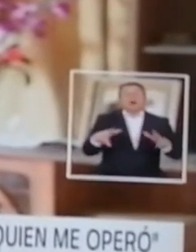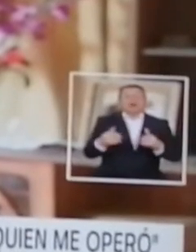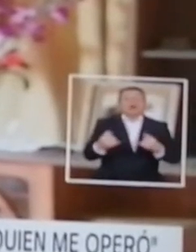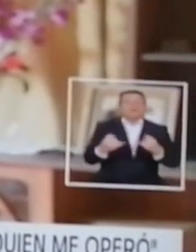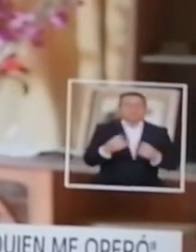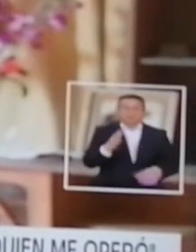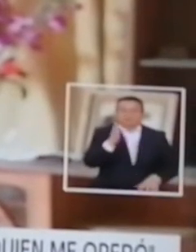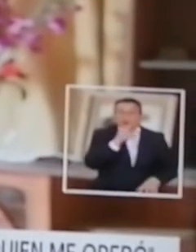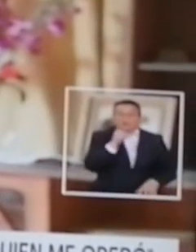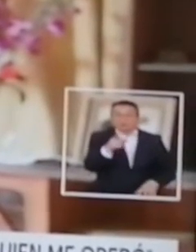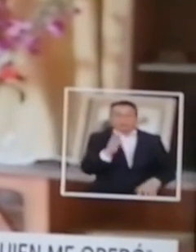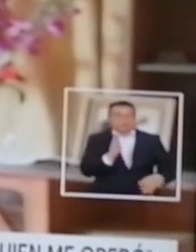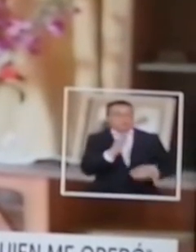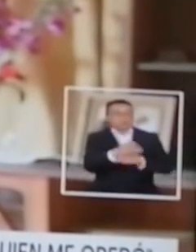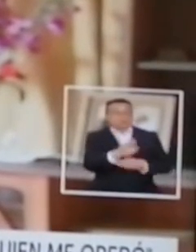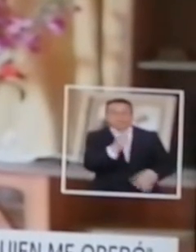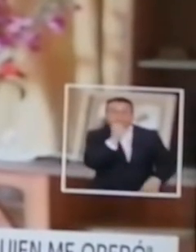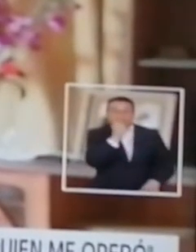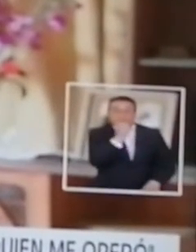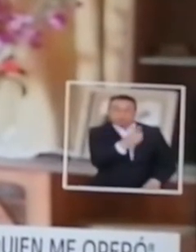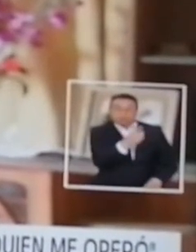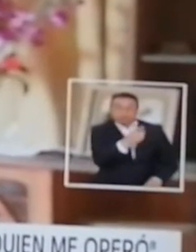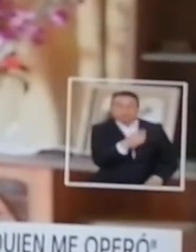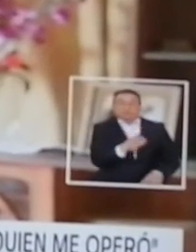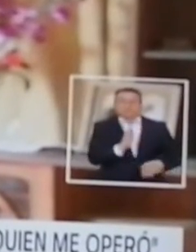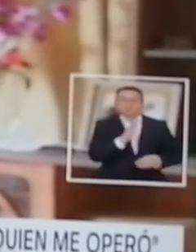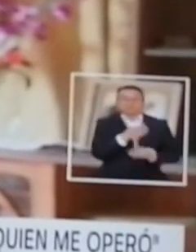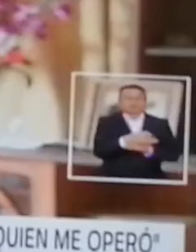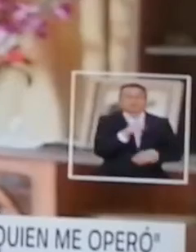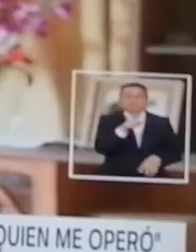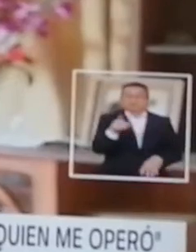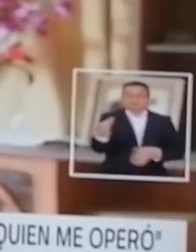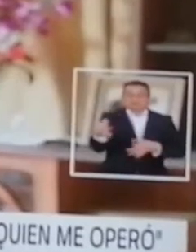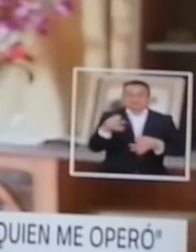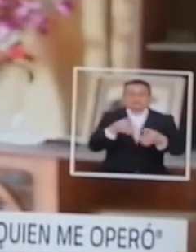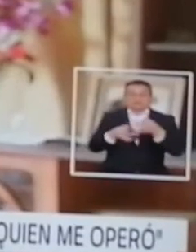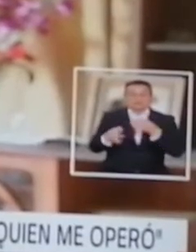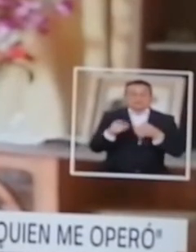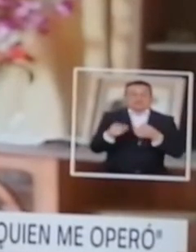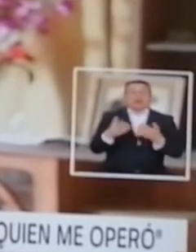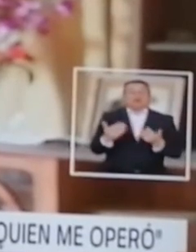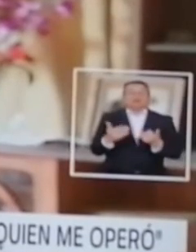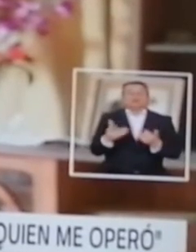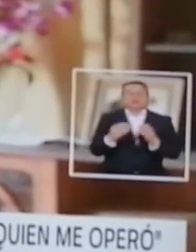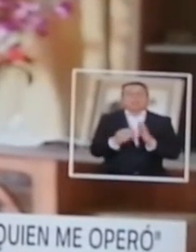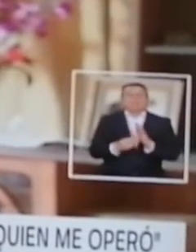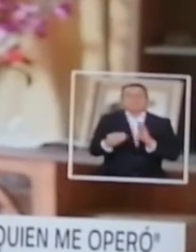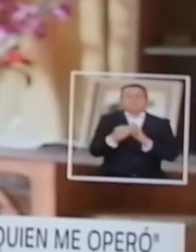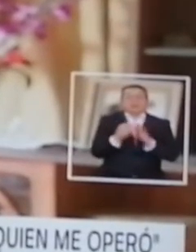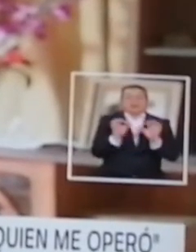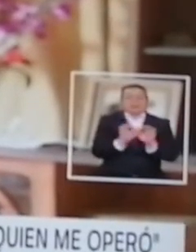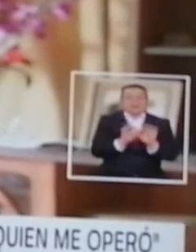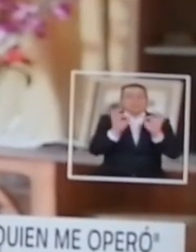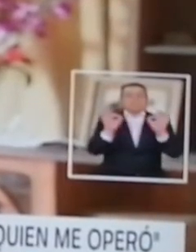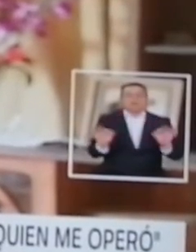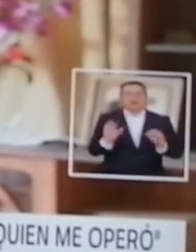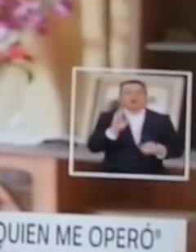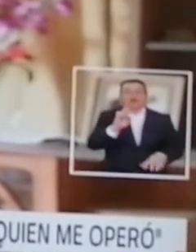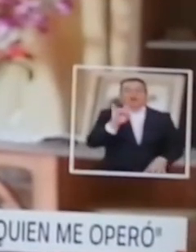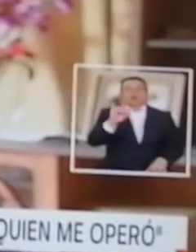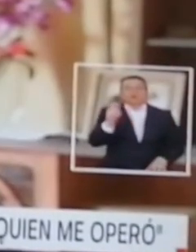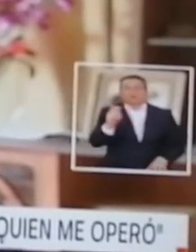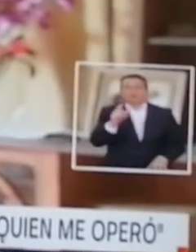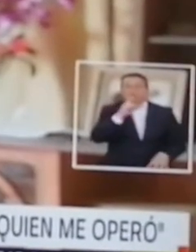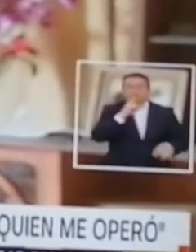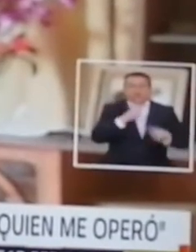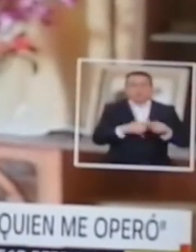cuando vas a hacer la denuncia, la demanda, ellos te dicen que necesitas algo más específico, un RUT, un nombre